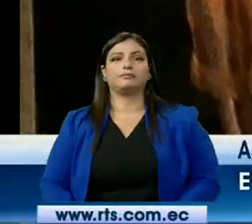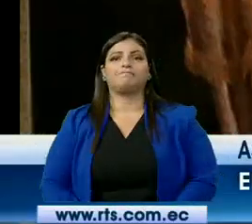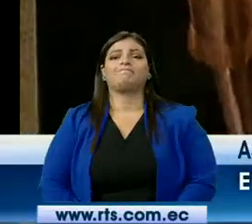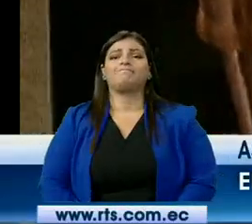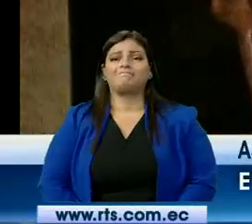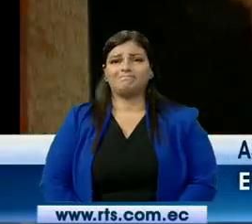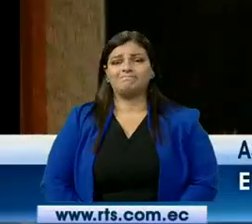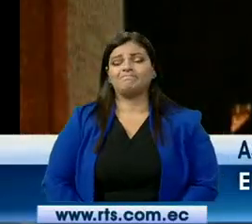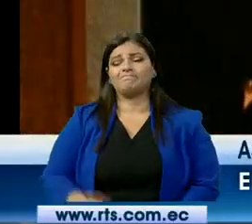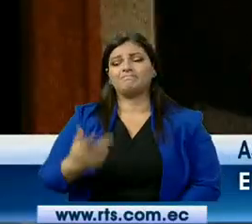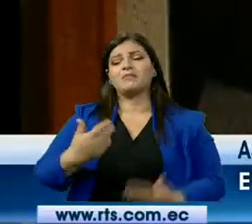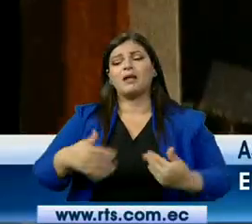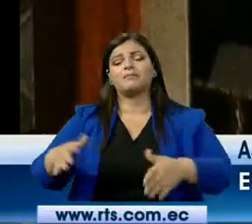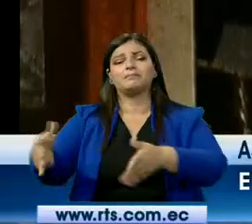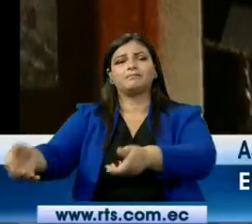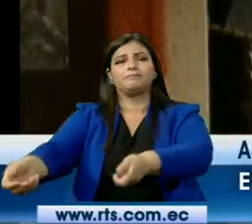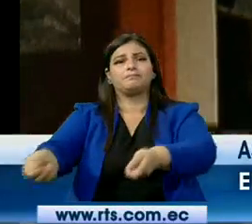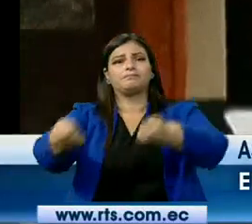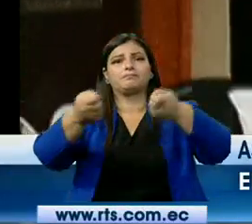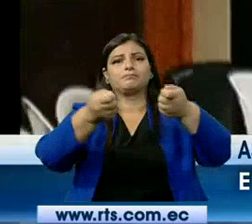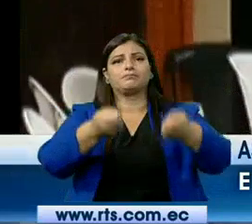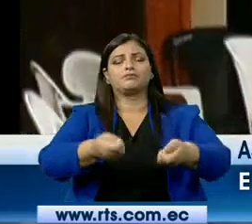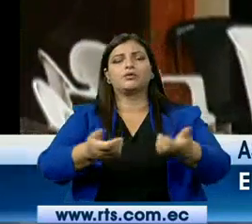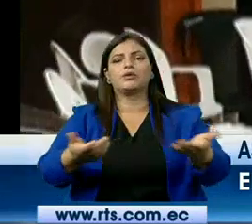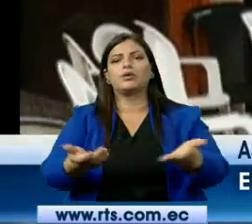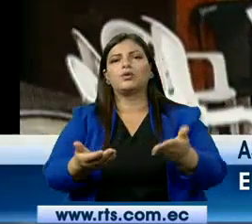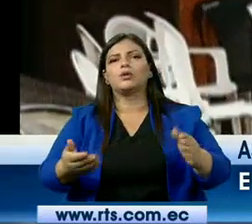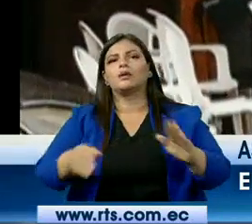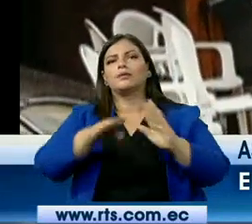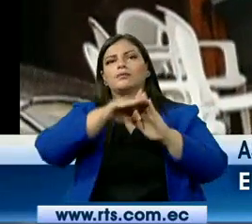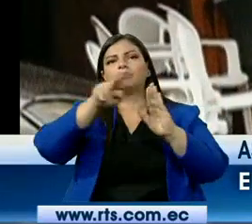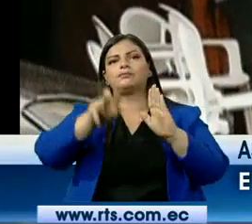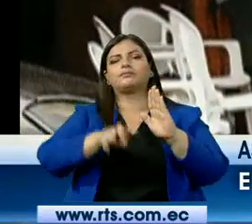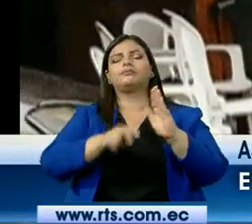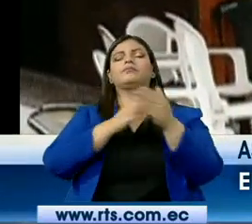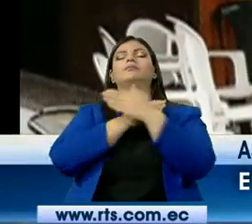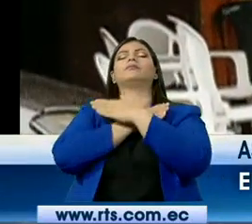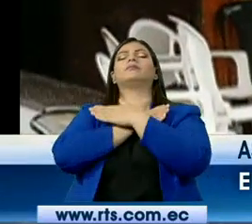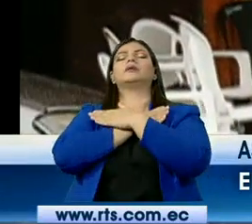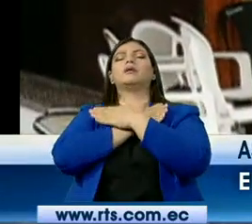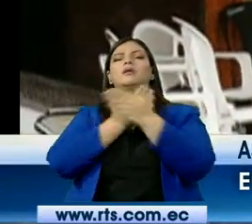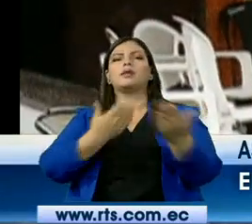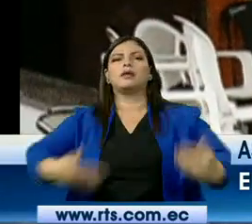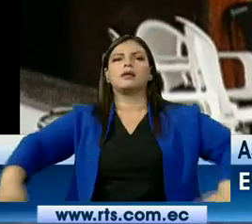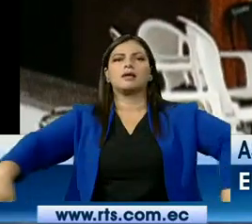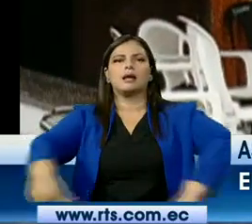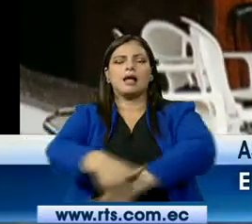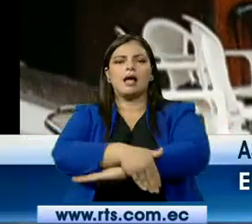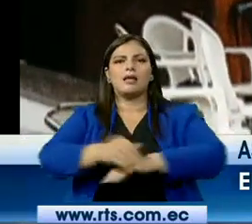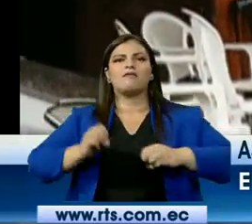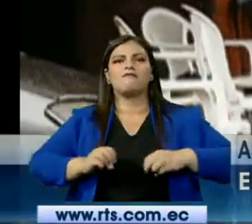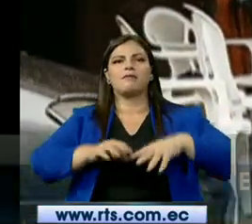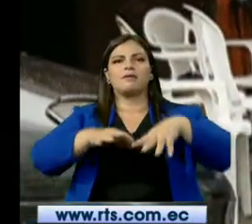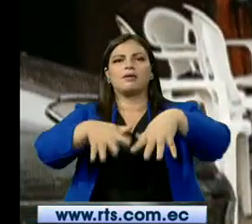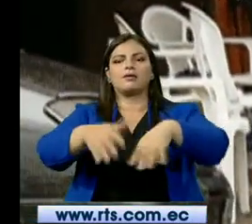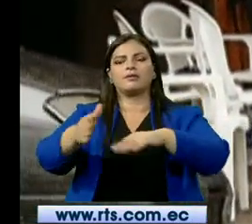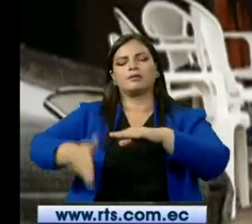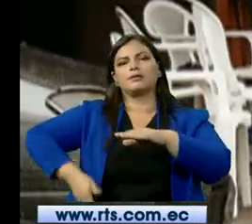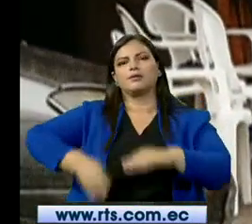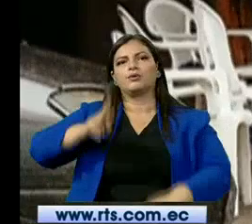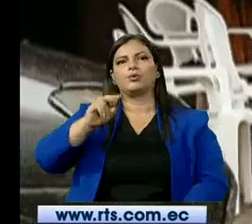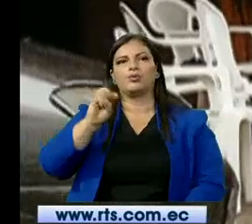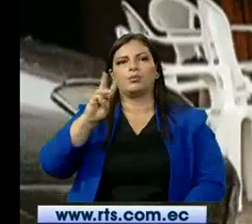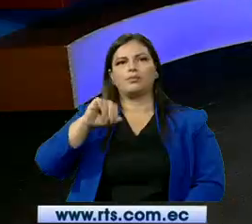en casa de sus familiares en las calles Febres Cordero y Rumichaca, informó Charlie Pizá.